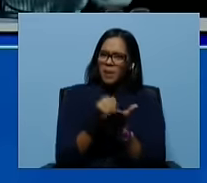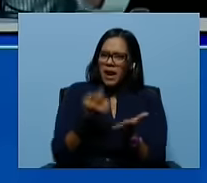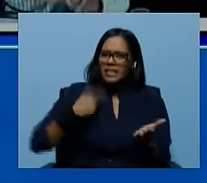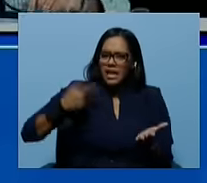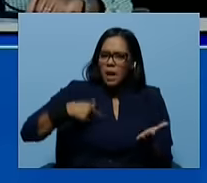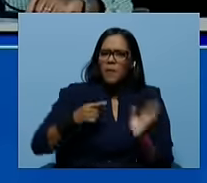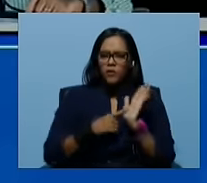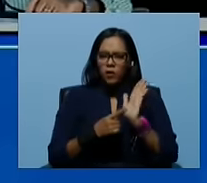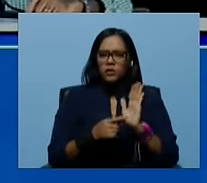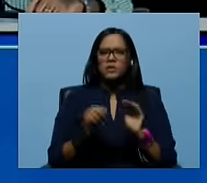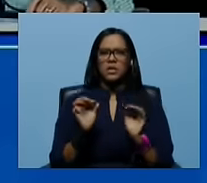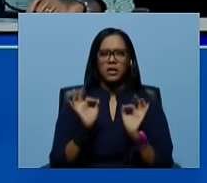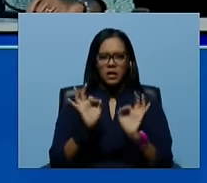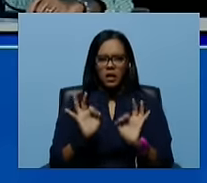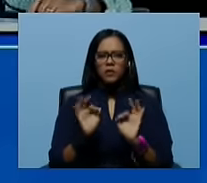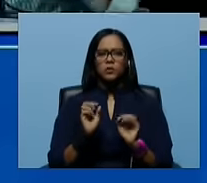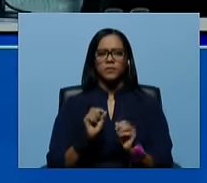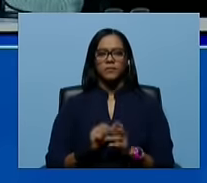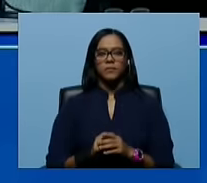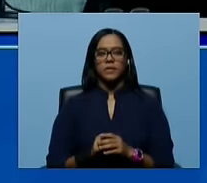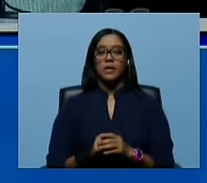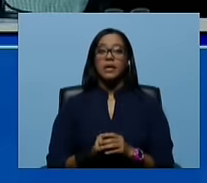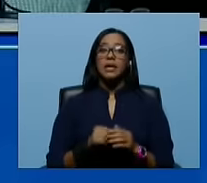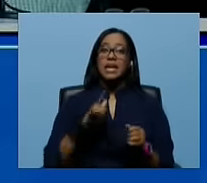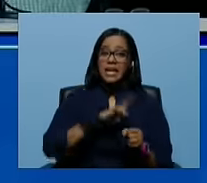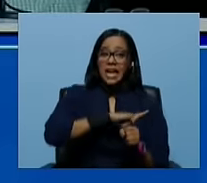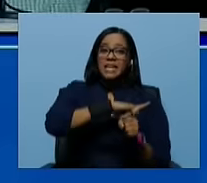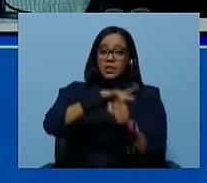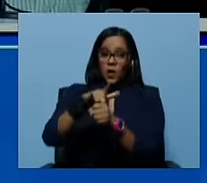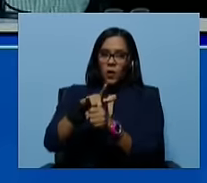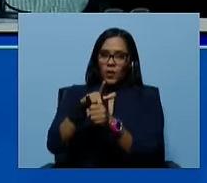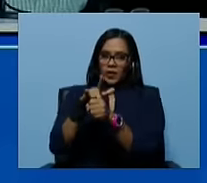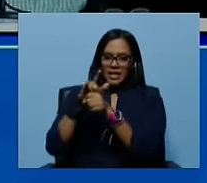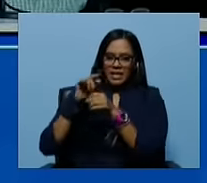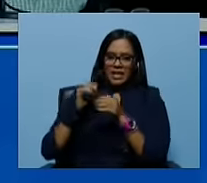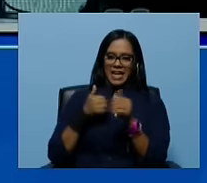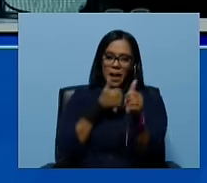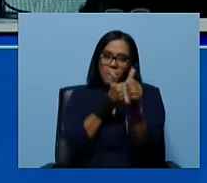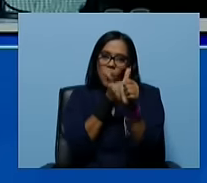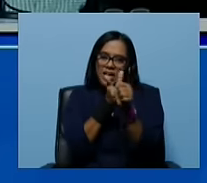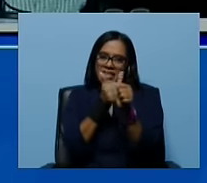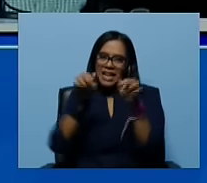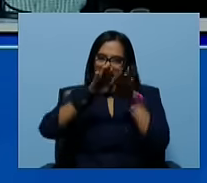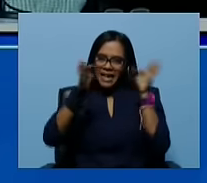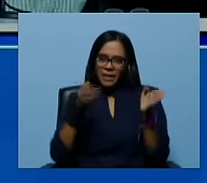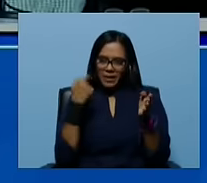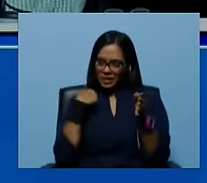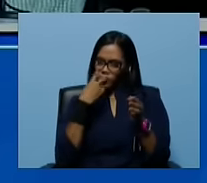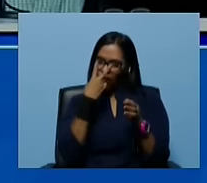conocidas en su momento. Y el dron que entra por detrás de la tarima, que yo veo,